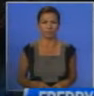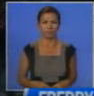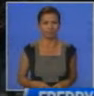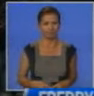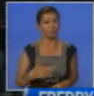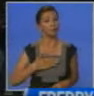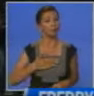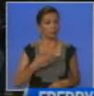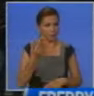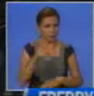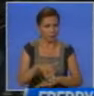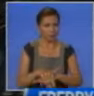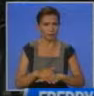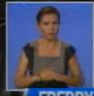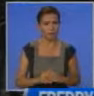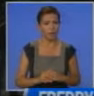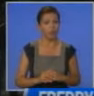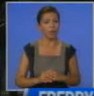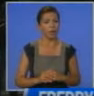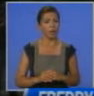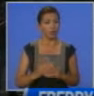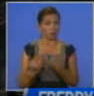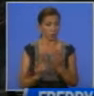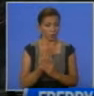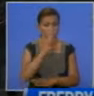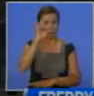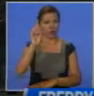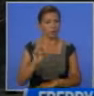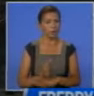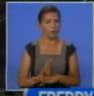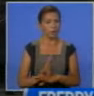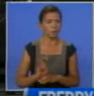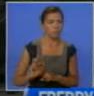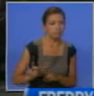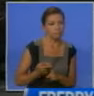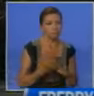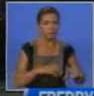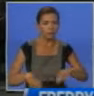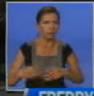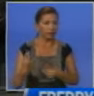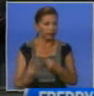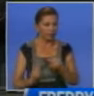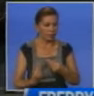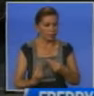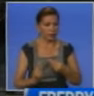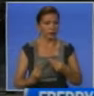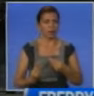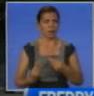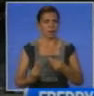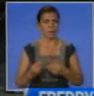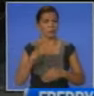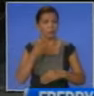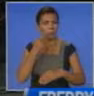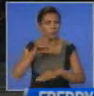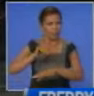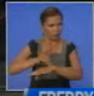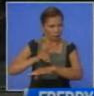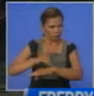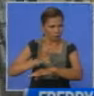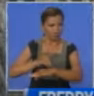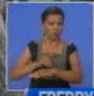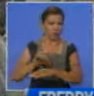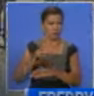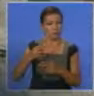Hola, ¿qué tal? Muy buenas tardes. La primera acción que cumplió el rector electo de la Universidad Central, el médico Fernando